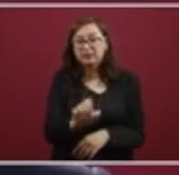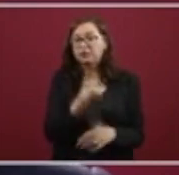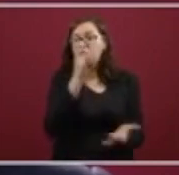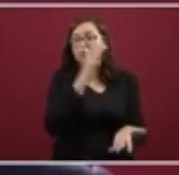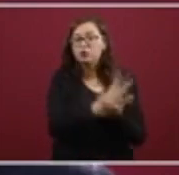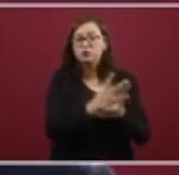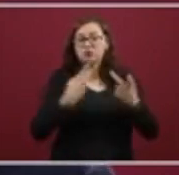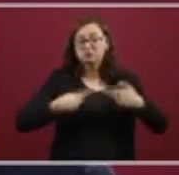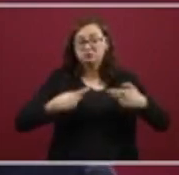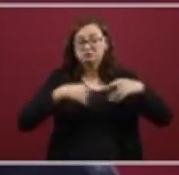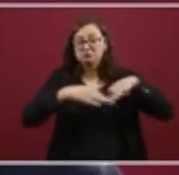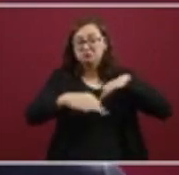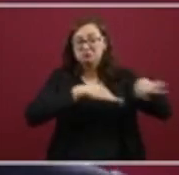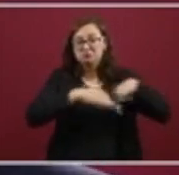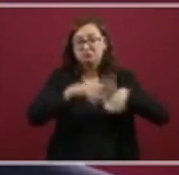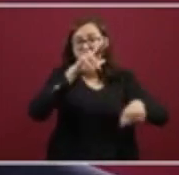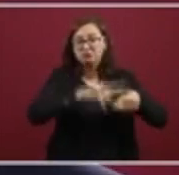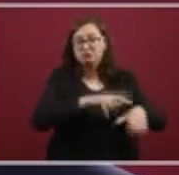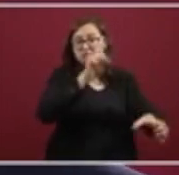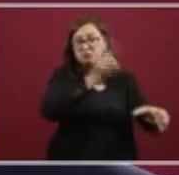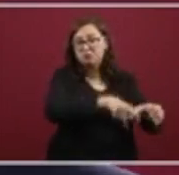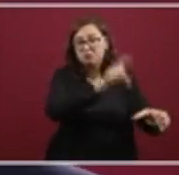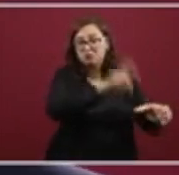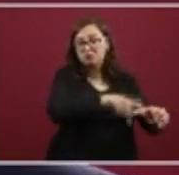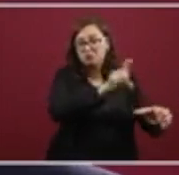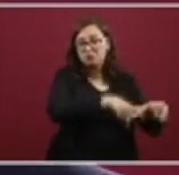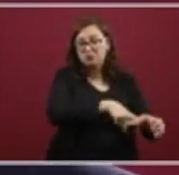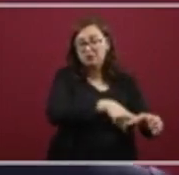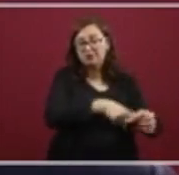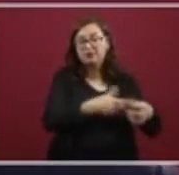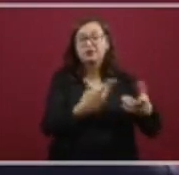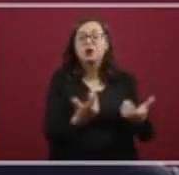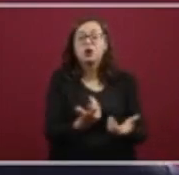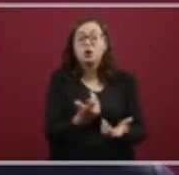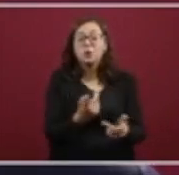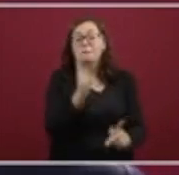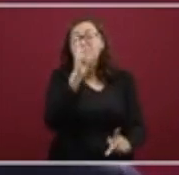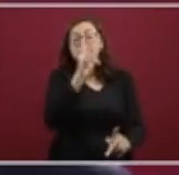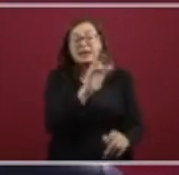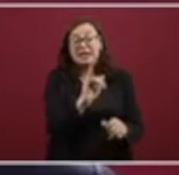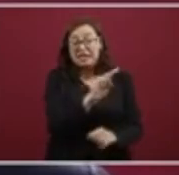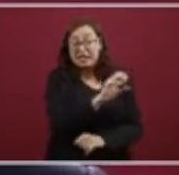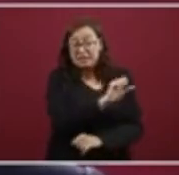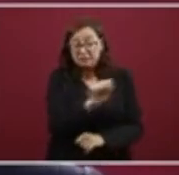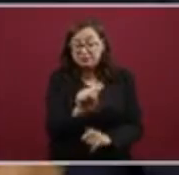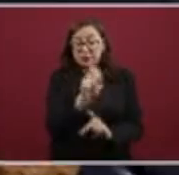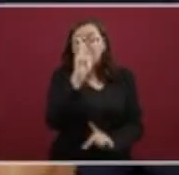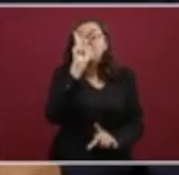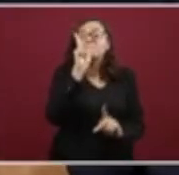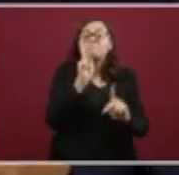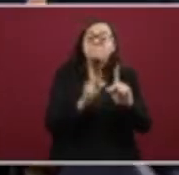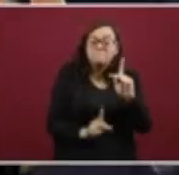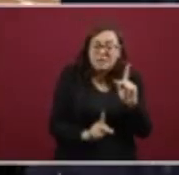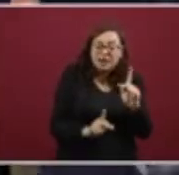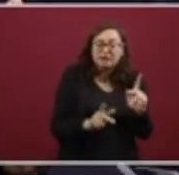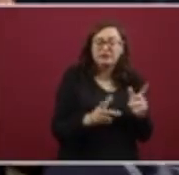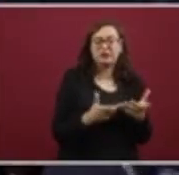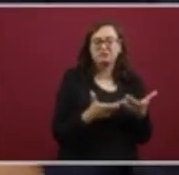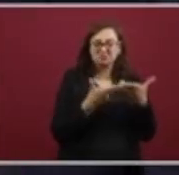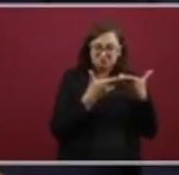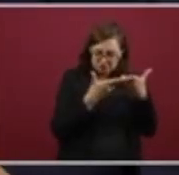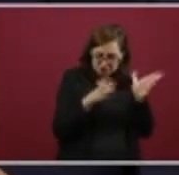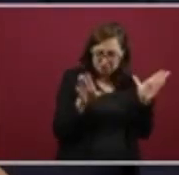derechohabientes. El seguro, como ya lo dije, también tiene una parte para atender a población